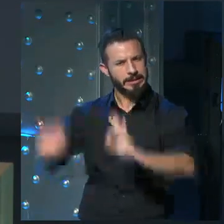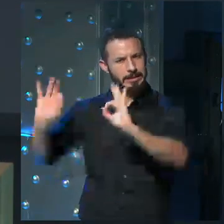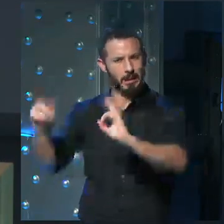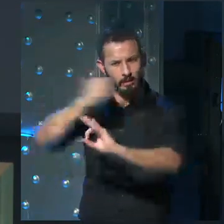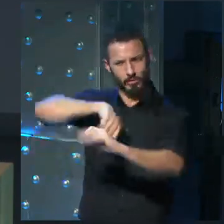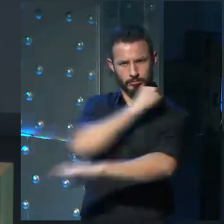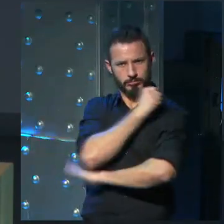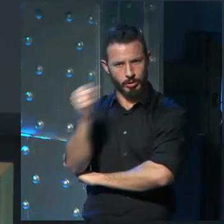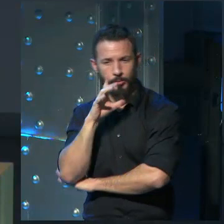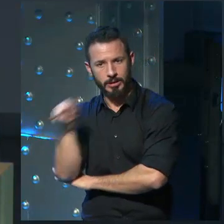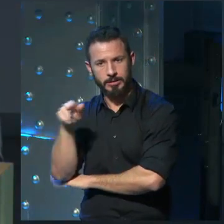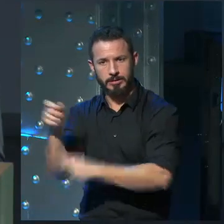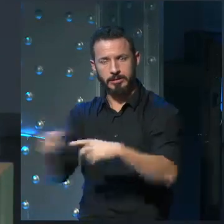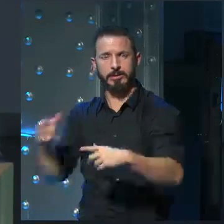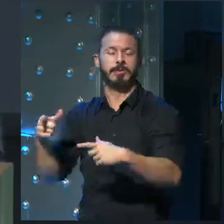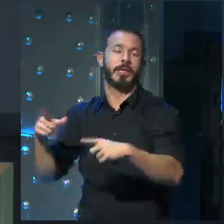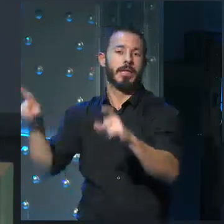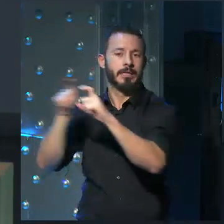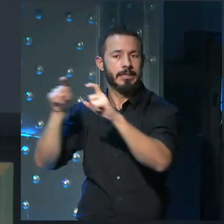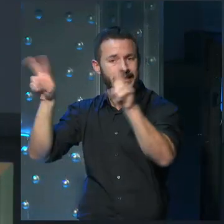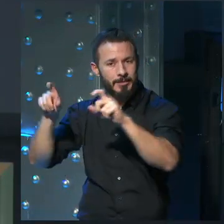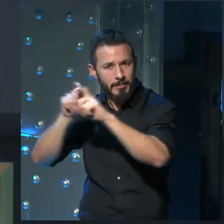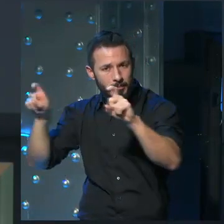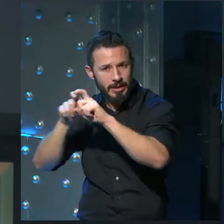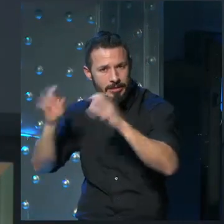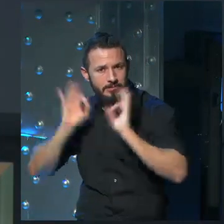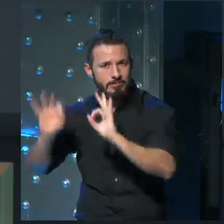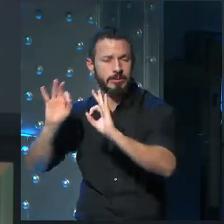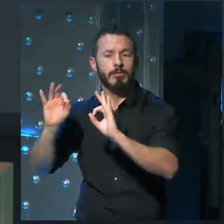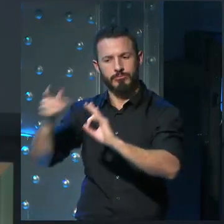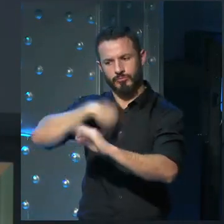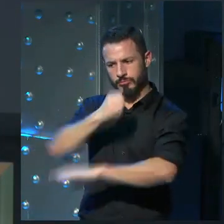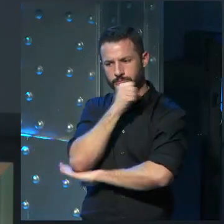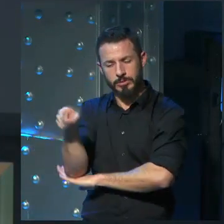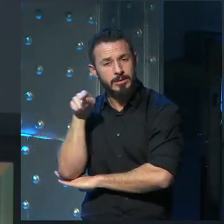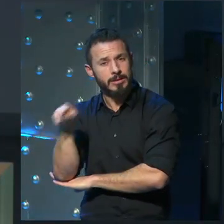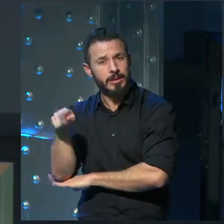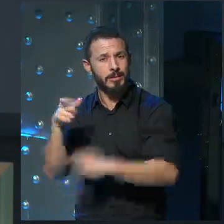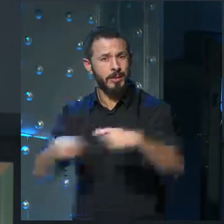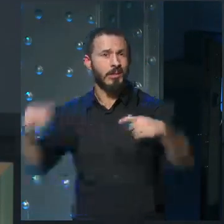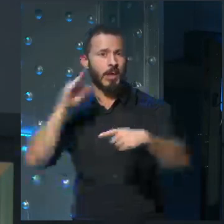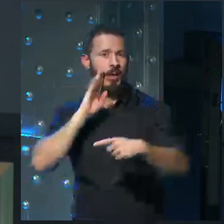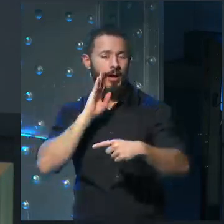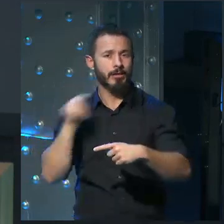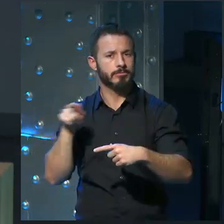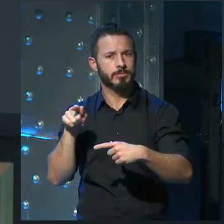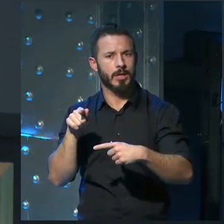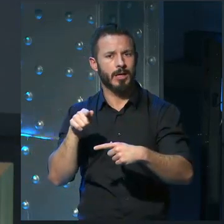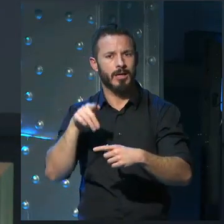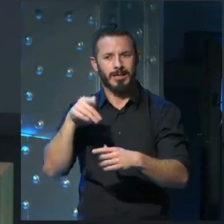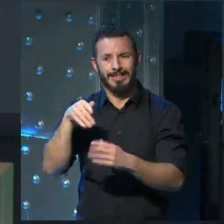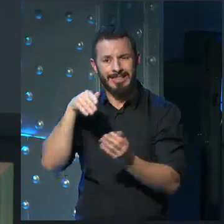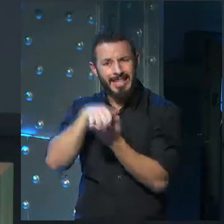en temas de empresa, es Blue Bottle Biz. Es una plataforma que cuenta con los contenidos de más de